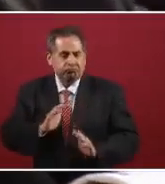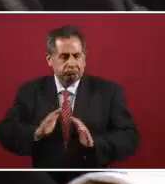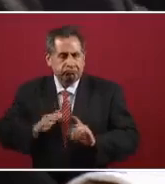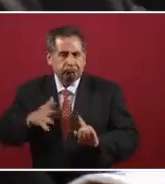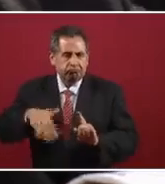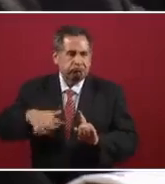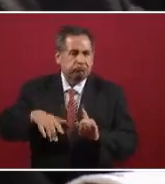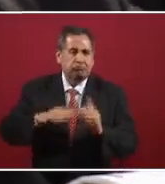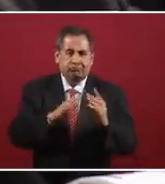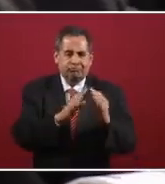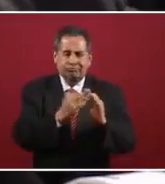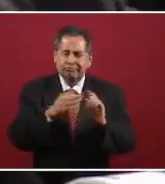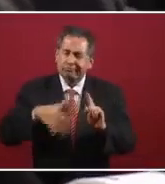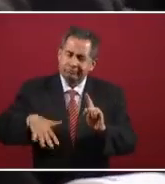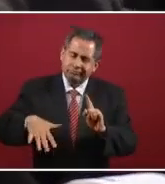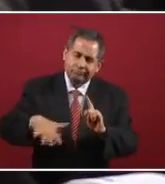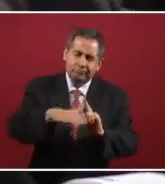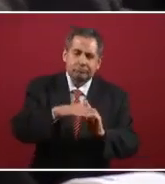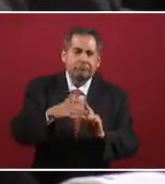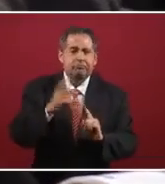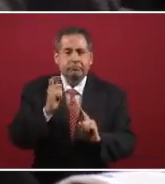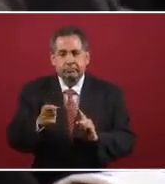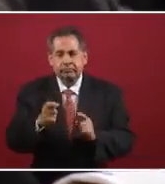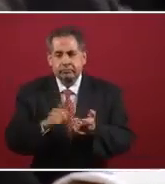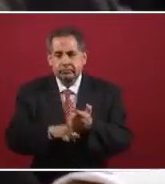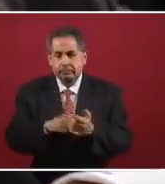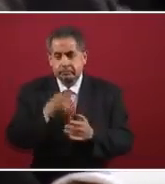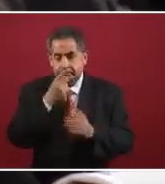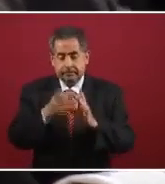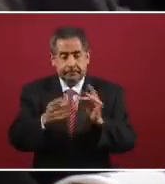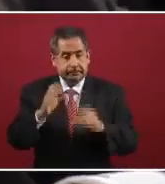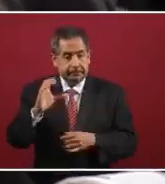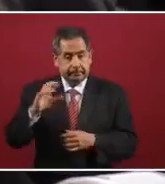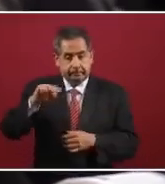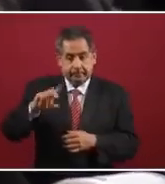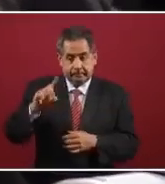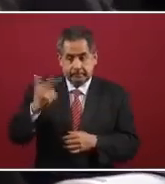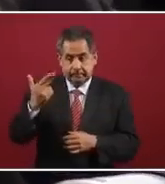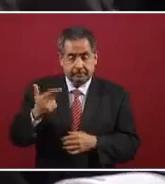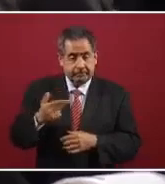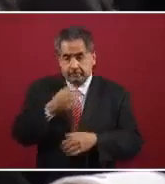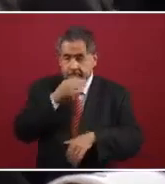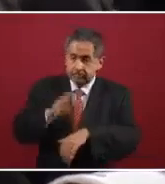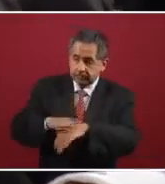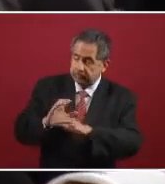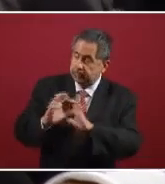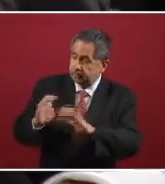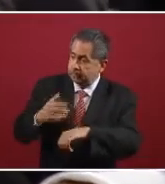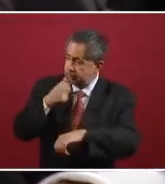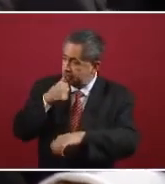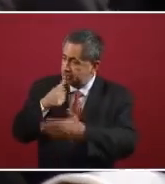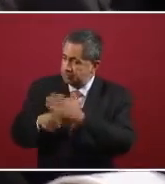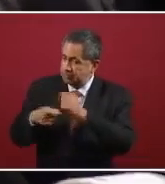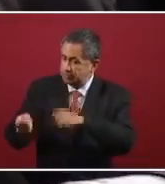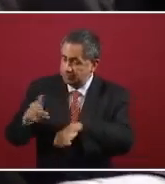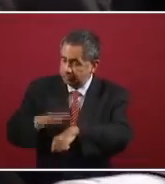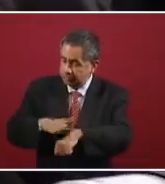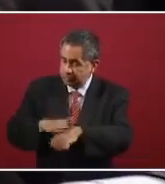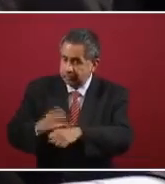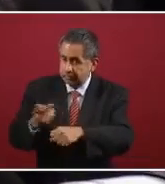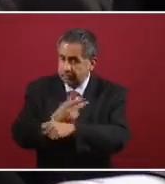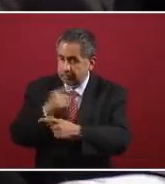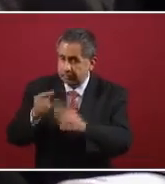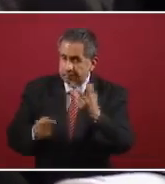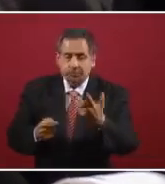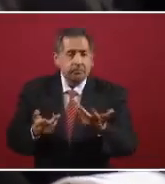principalmente por la Casa del Migrante. Sí, pero… Y precisamente incluso la CNDH emitió algunas medidas cautelares. Presidente, saber si se atendieron estas